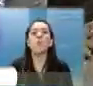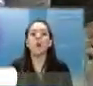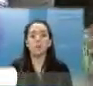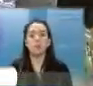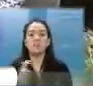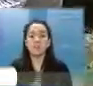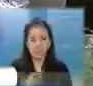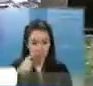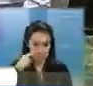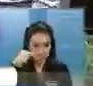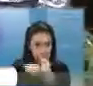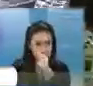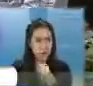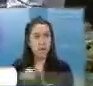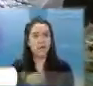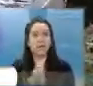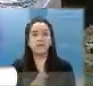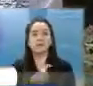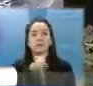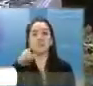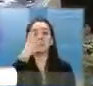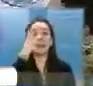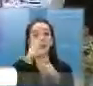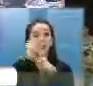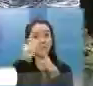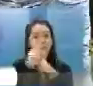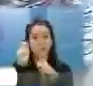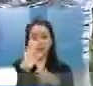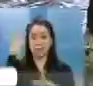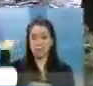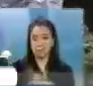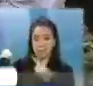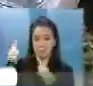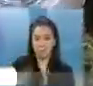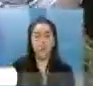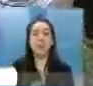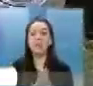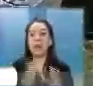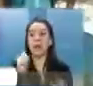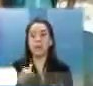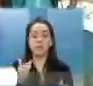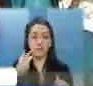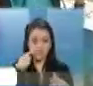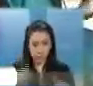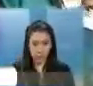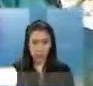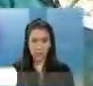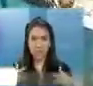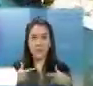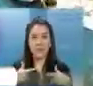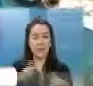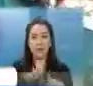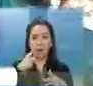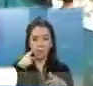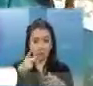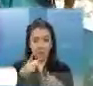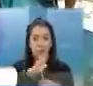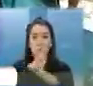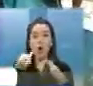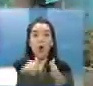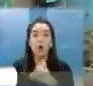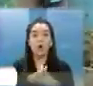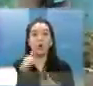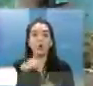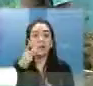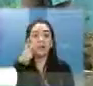Zacapa, Santa Rosa, El Progreso. 3 meses atrás, la querellante del caso de Fundación Sobrevivientes explicaba los motivos en que se basaba